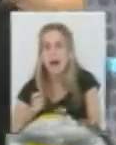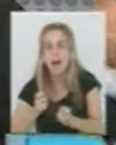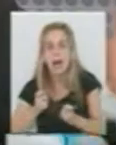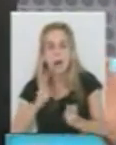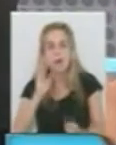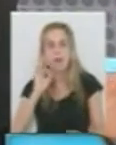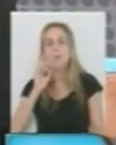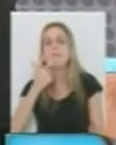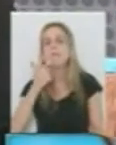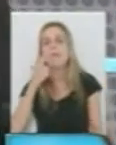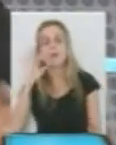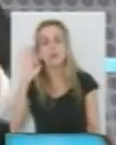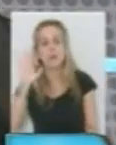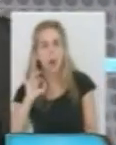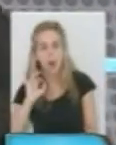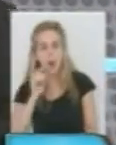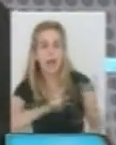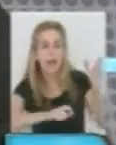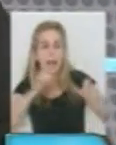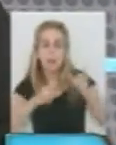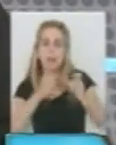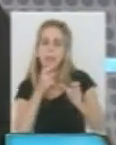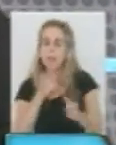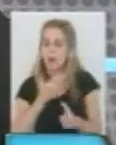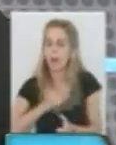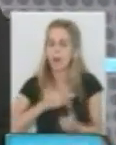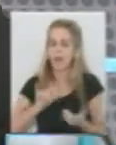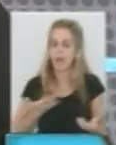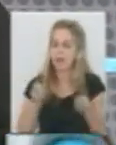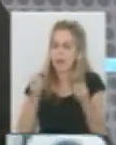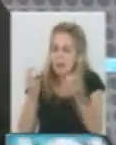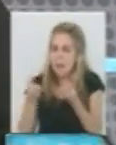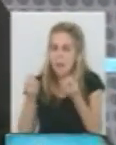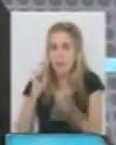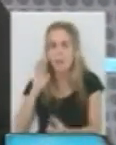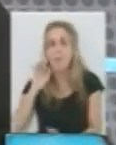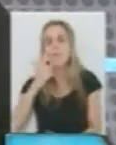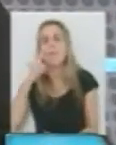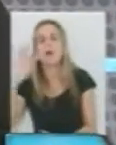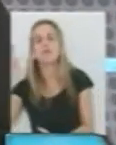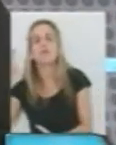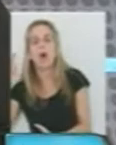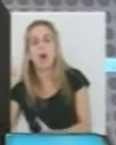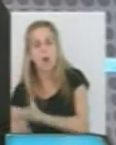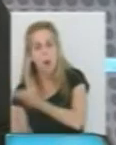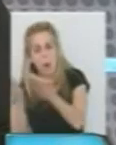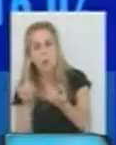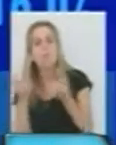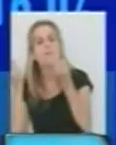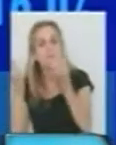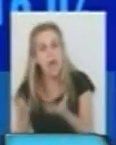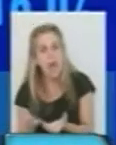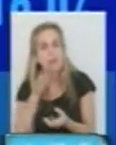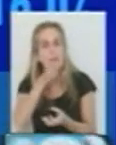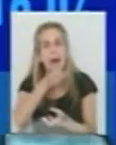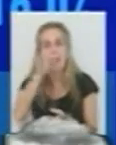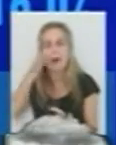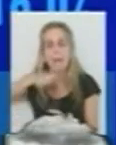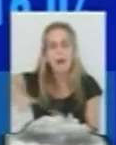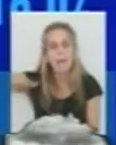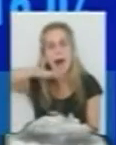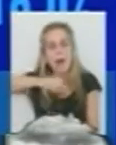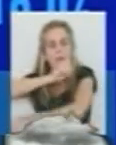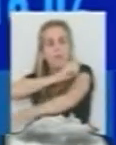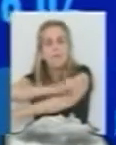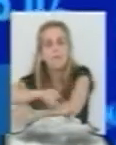está en el boca a boca de la gente. Sí. Por eso digo, ojo con Bocio, que está haciendo un trabajo importante. Bocio tiene el respaldo de Sergio Berni, que dijo el